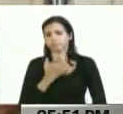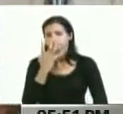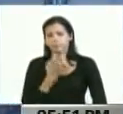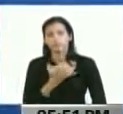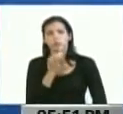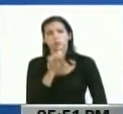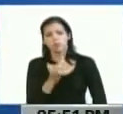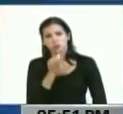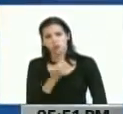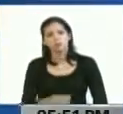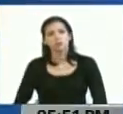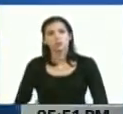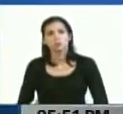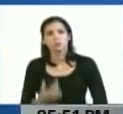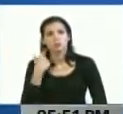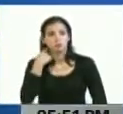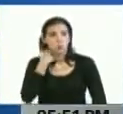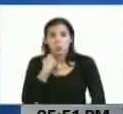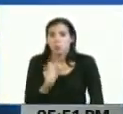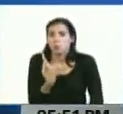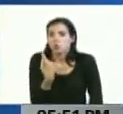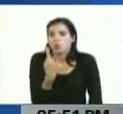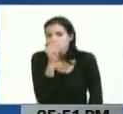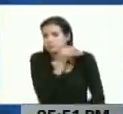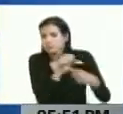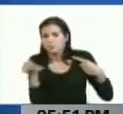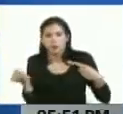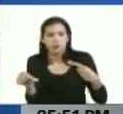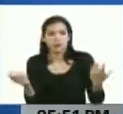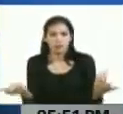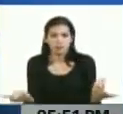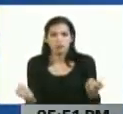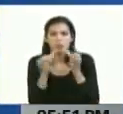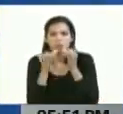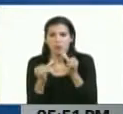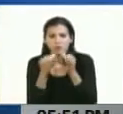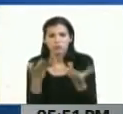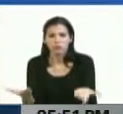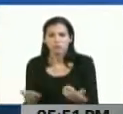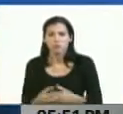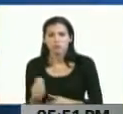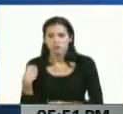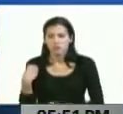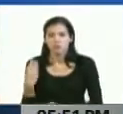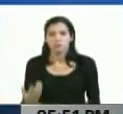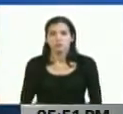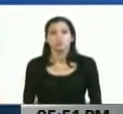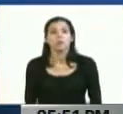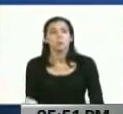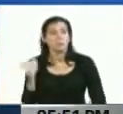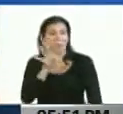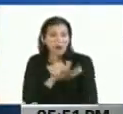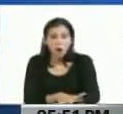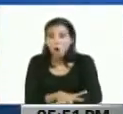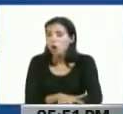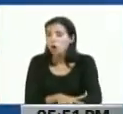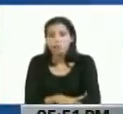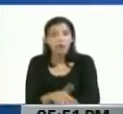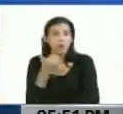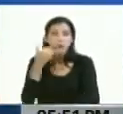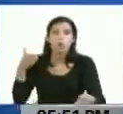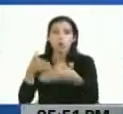Esto no tiene ni una semana el balance que usted ofrece. Es decir, se ha incrementado con mucha fuerza el ataque al Sistema Eléctrico